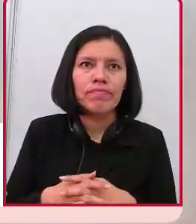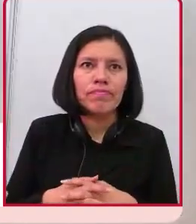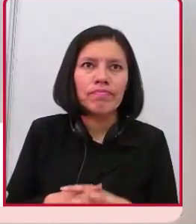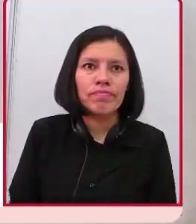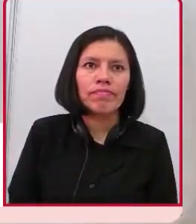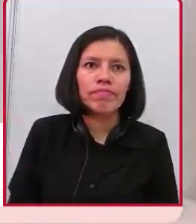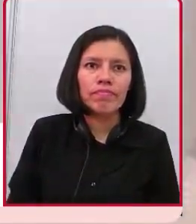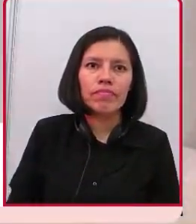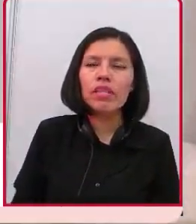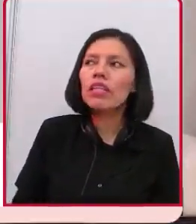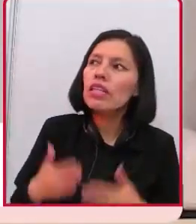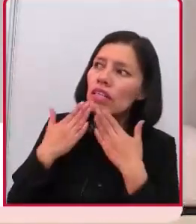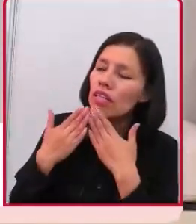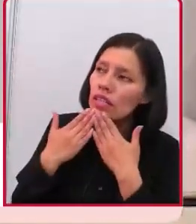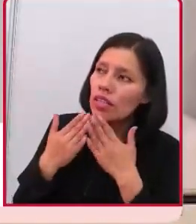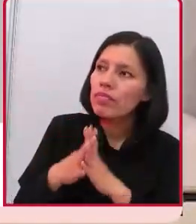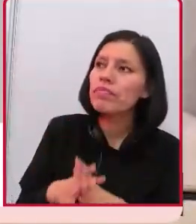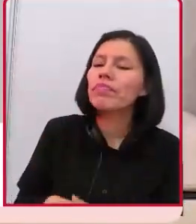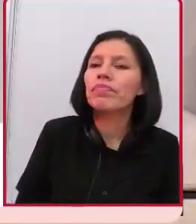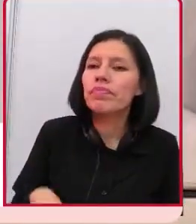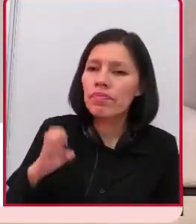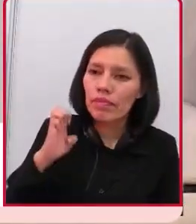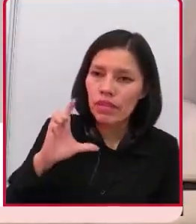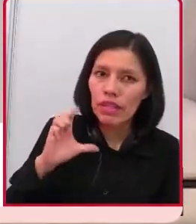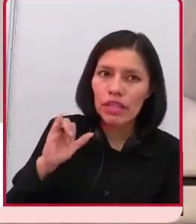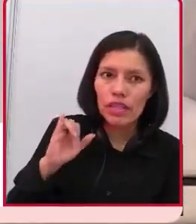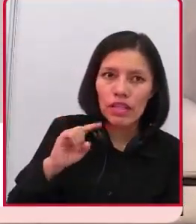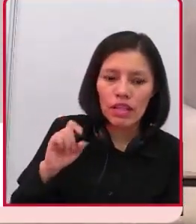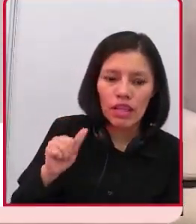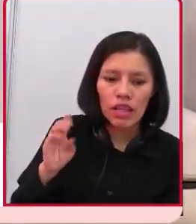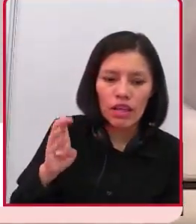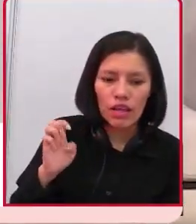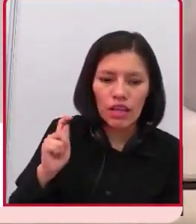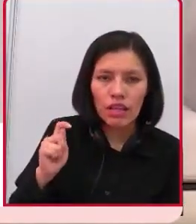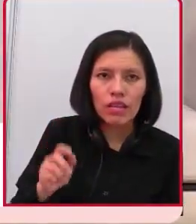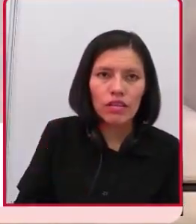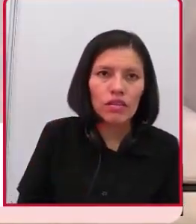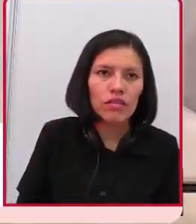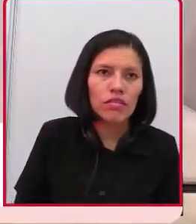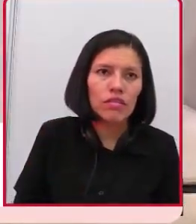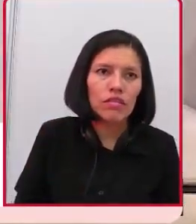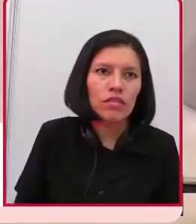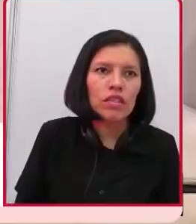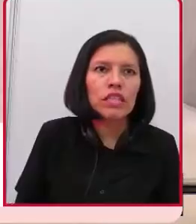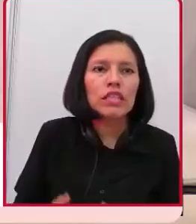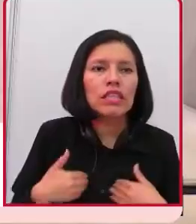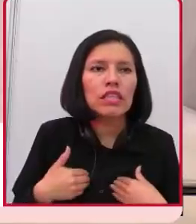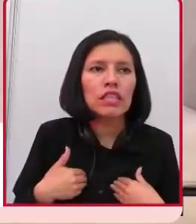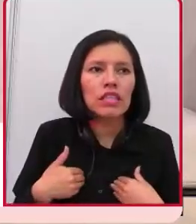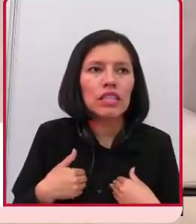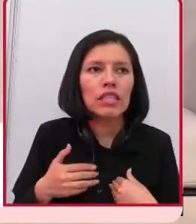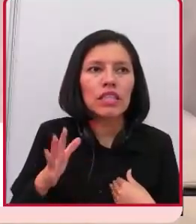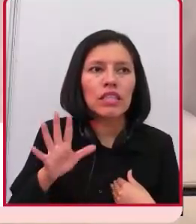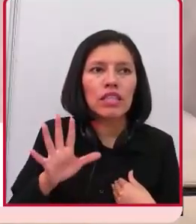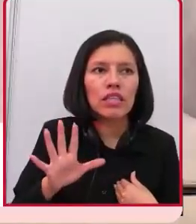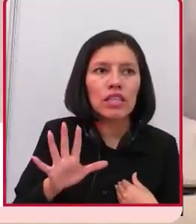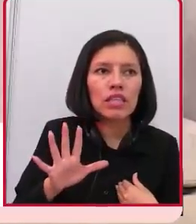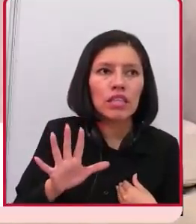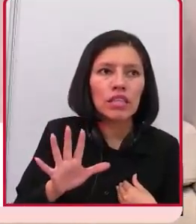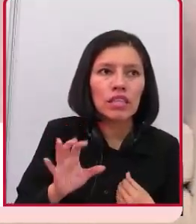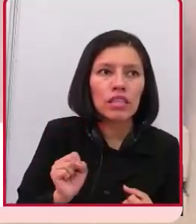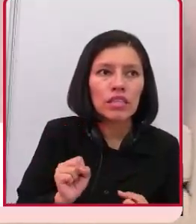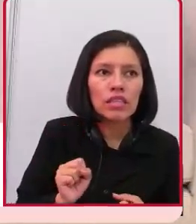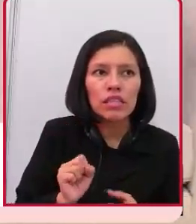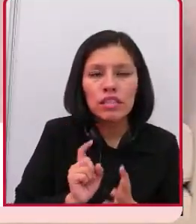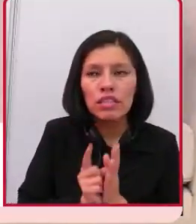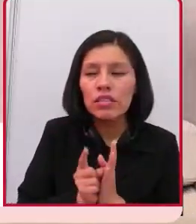Muchas gracias, Elizabeth. Muy Ancha suma kusamin Elizabeth. Kunan hasta anta pui kuna karishan. Y